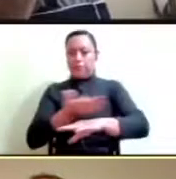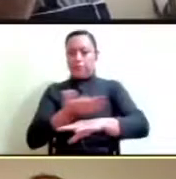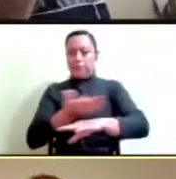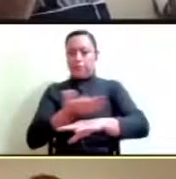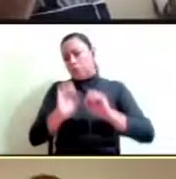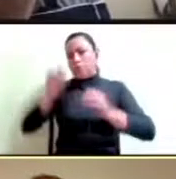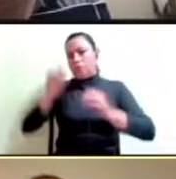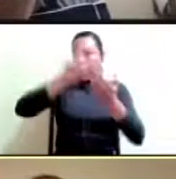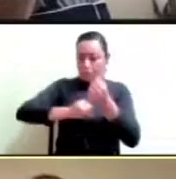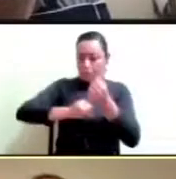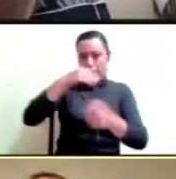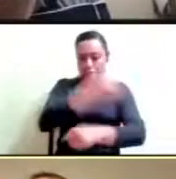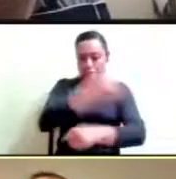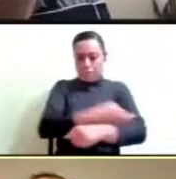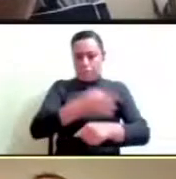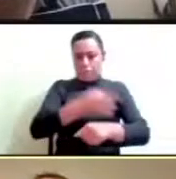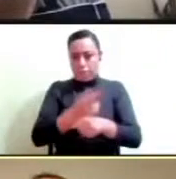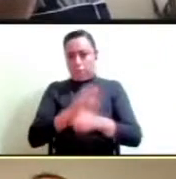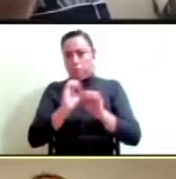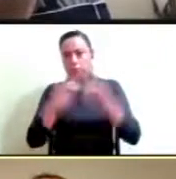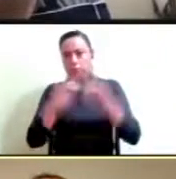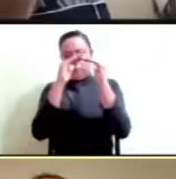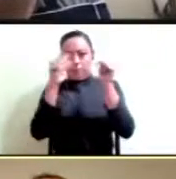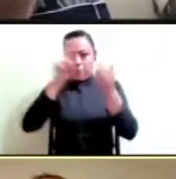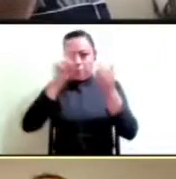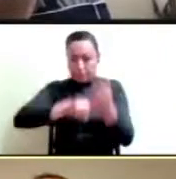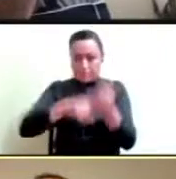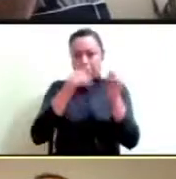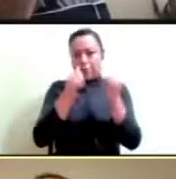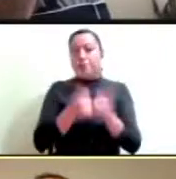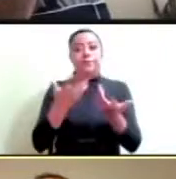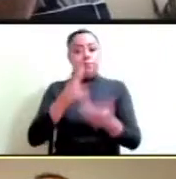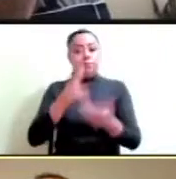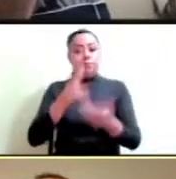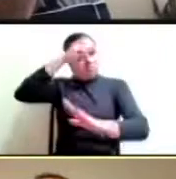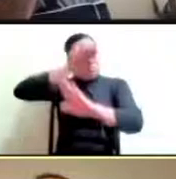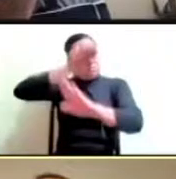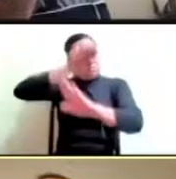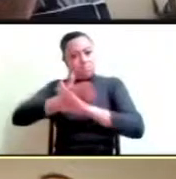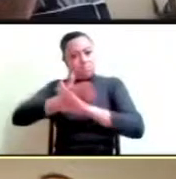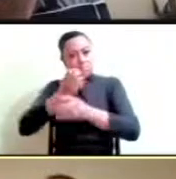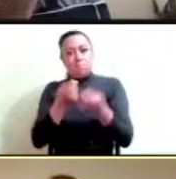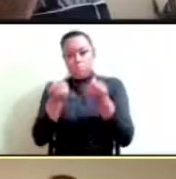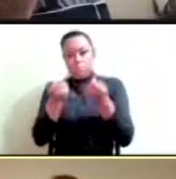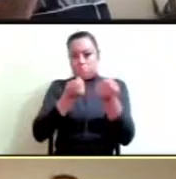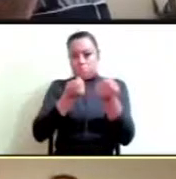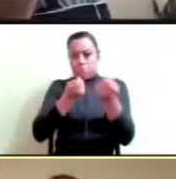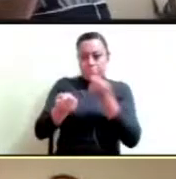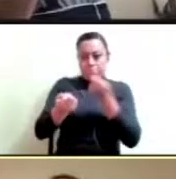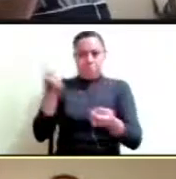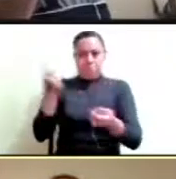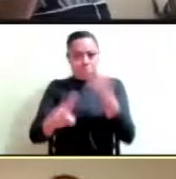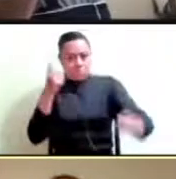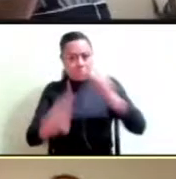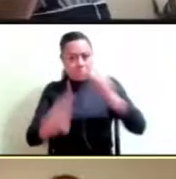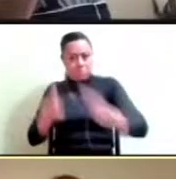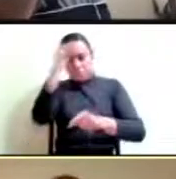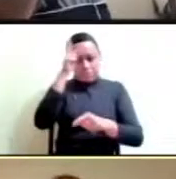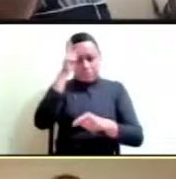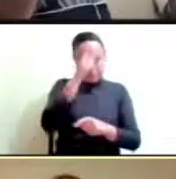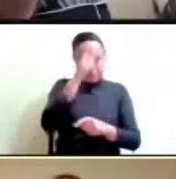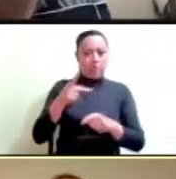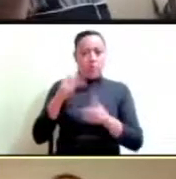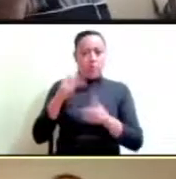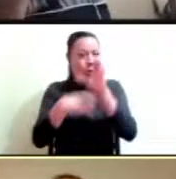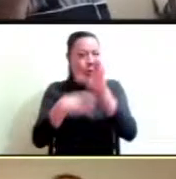doméstica, es en donde se cometen actos o conductas violentas, sobre todo de dominio, control o agresión física, psicológica, patrimonial o económica,